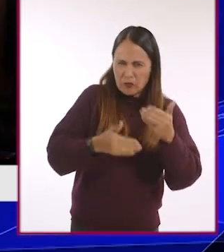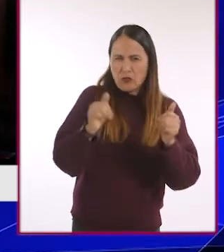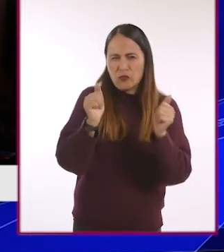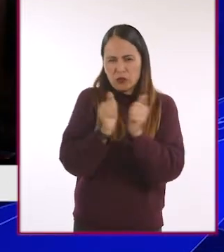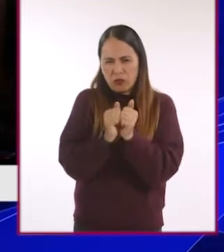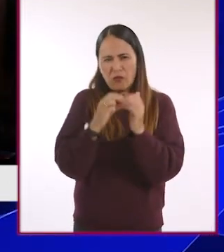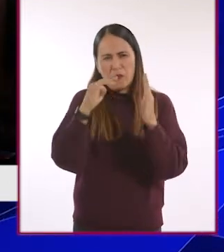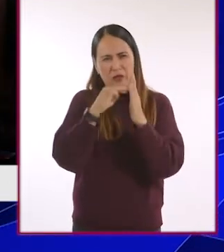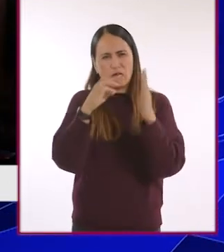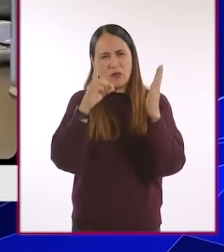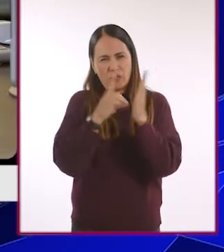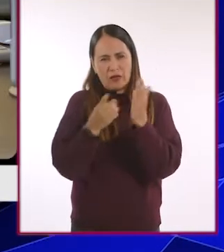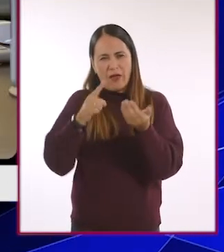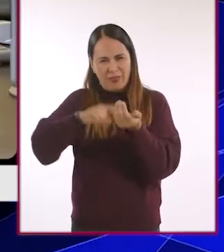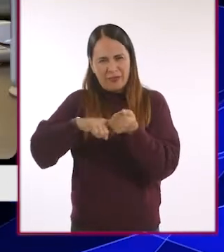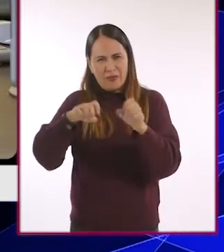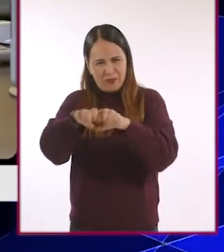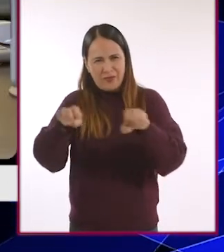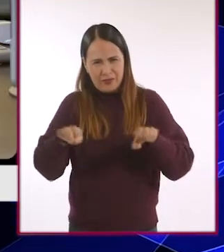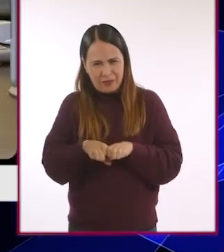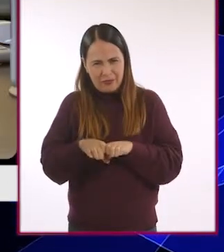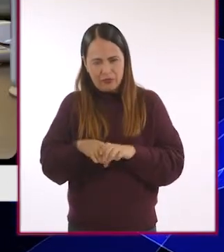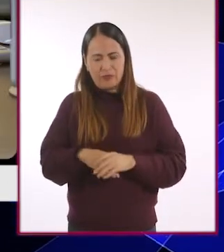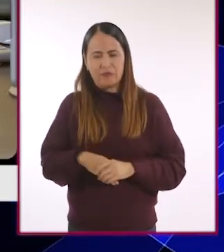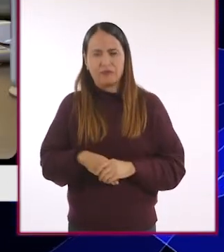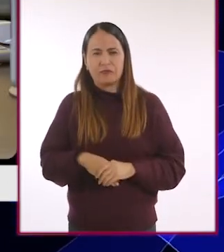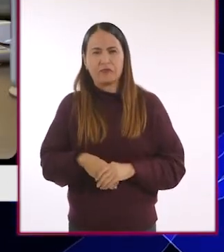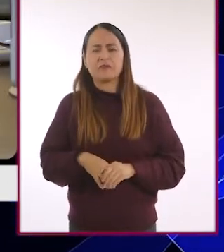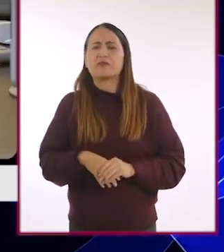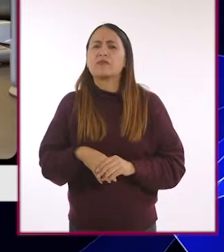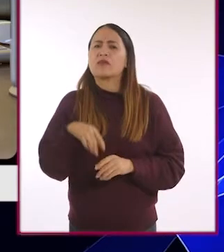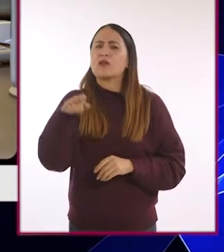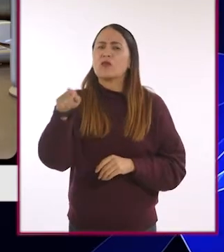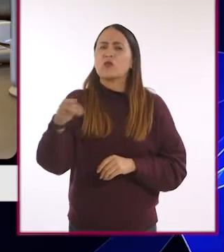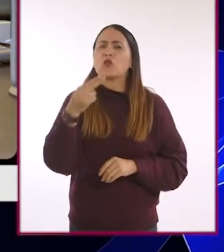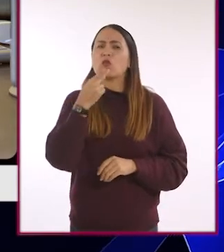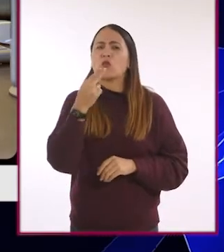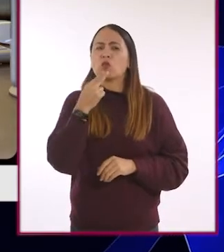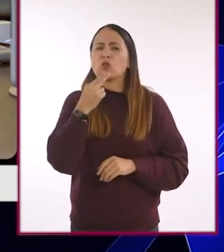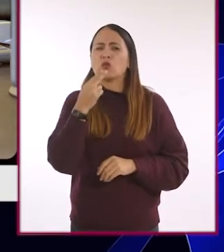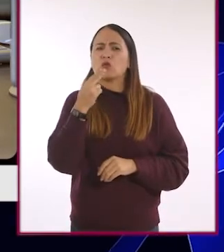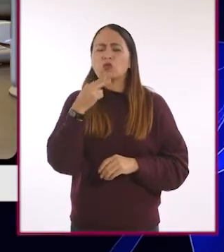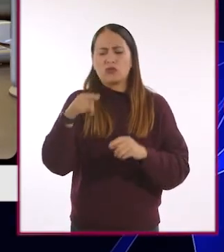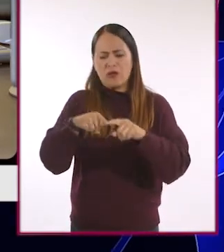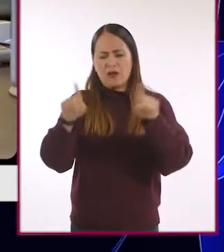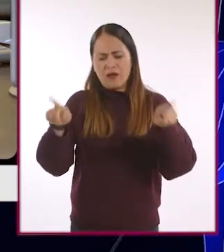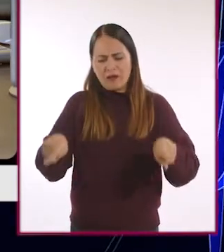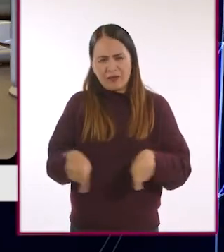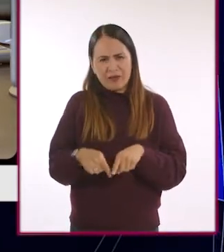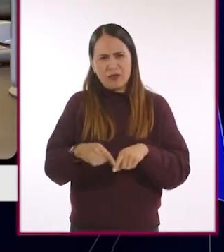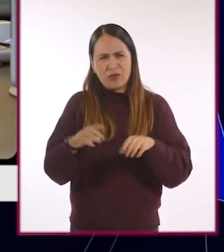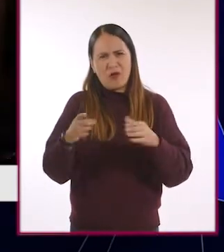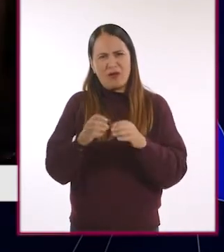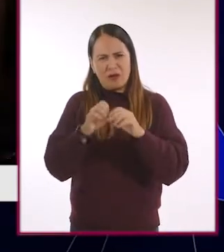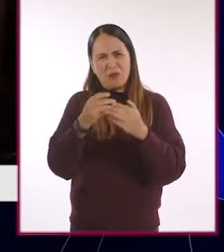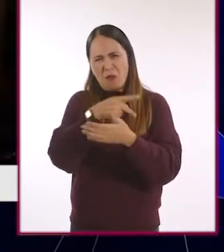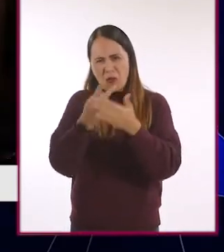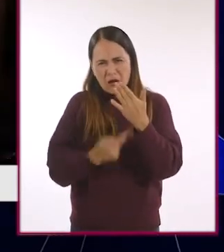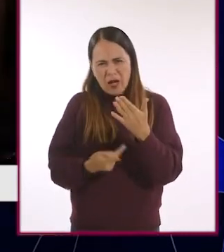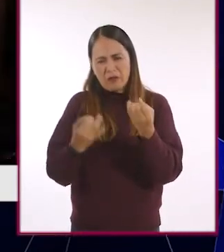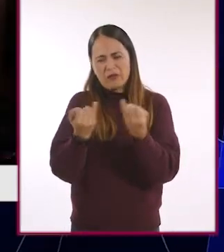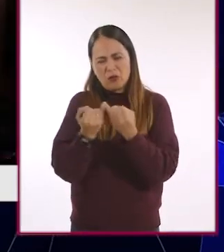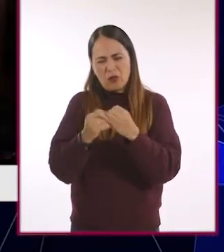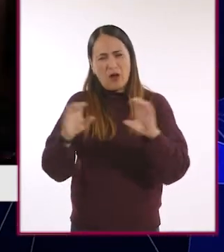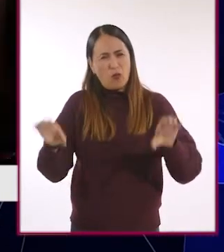de metodología interna. Oye, y en esta labor, ¿qué tan importante es el uso del hardware y del software y por qué? Pues